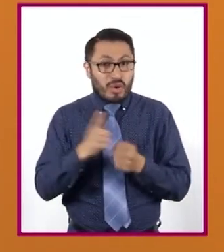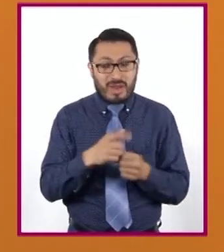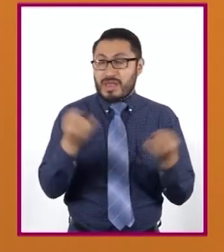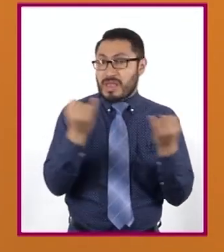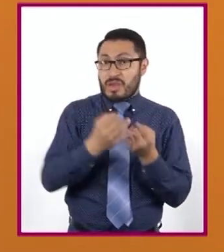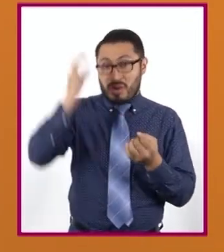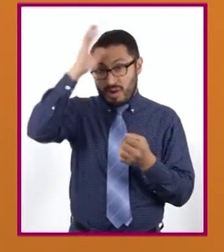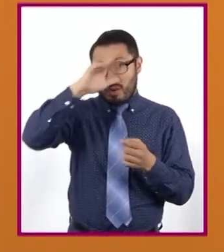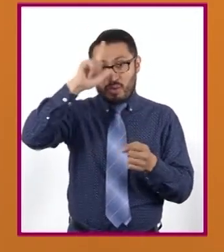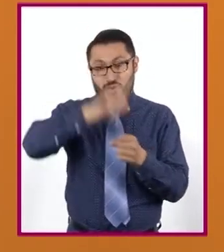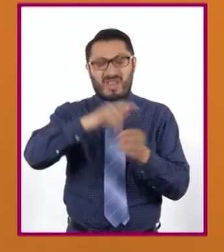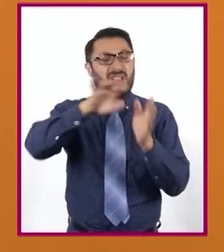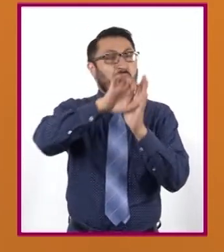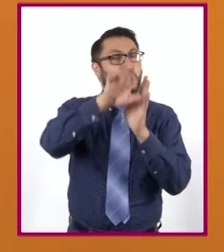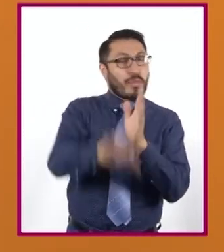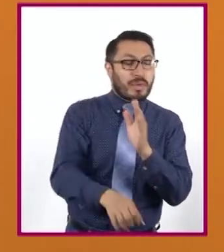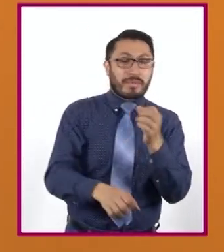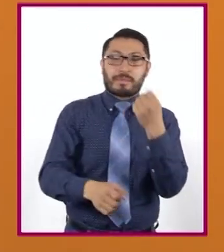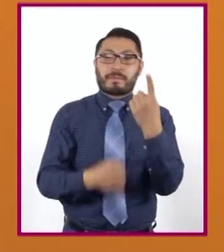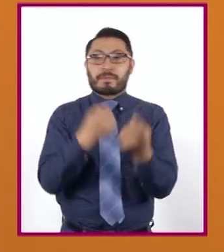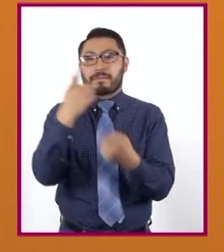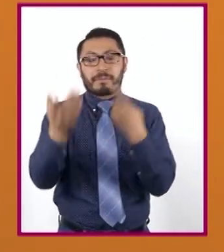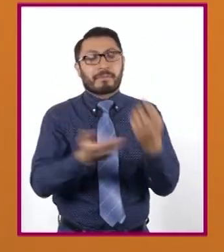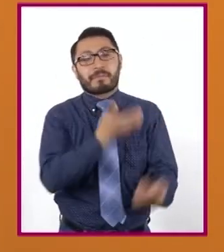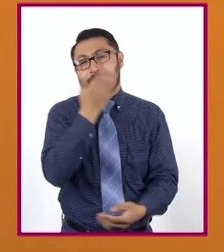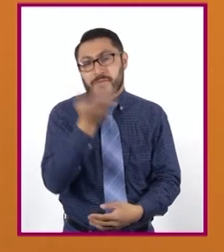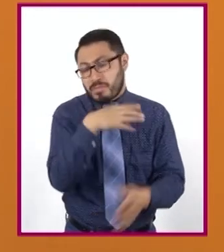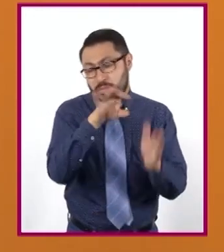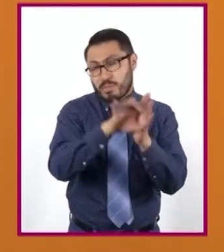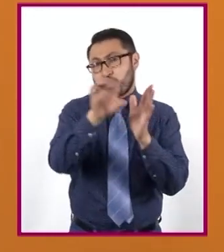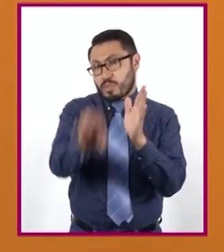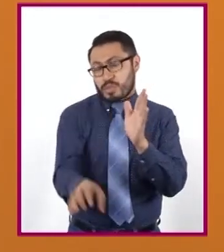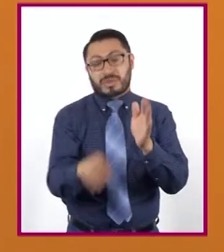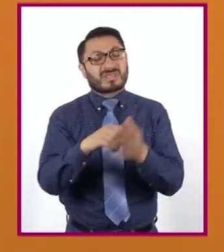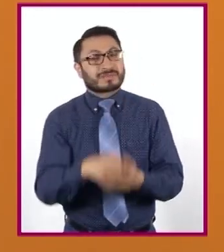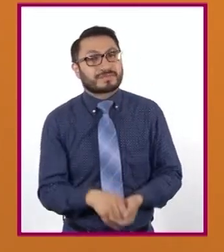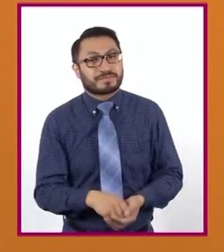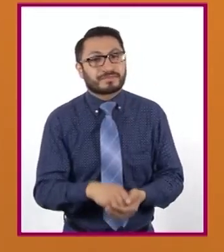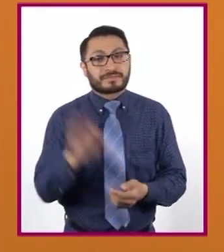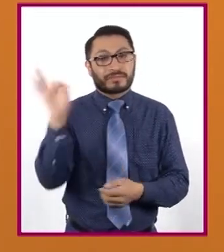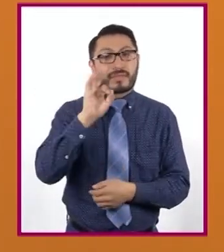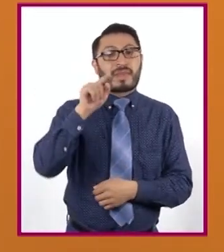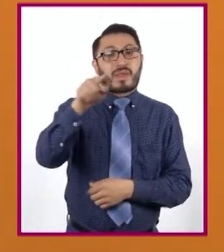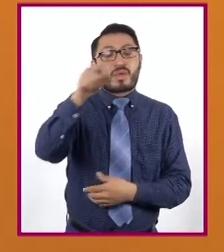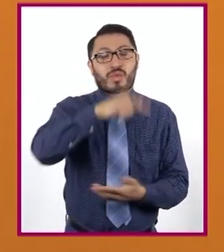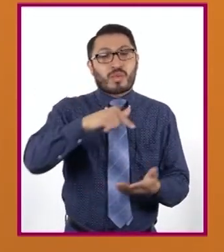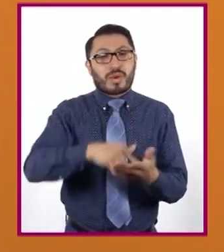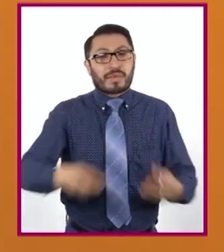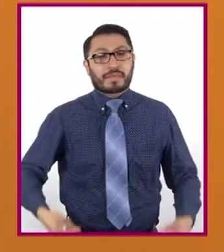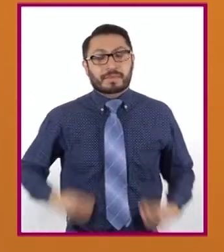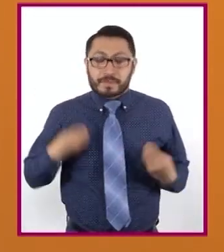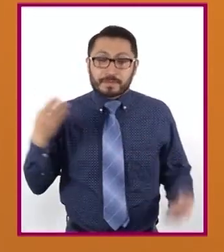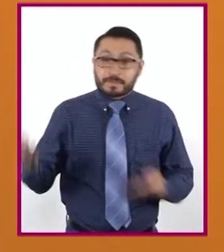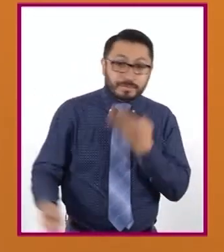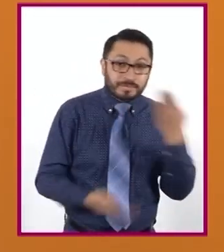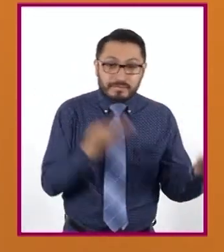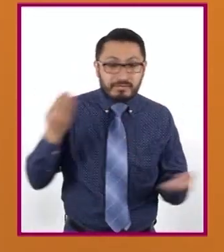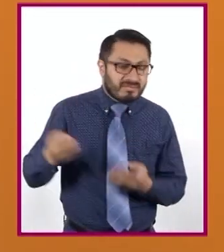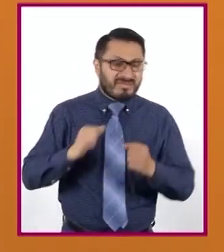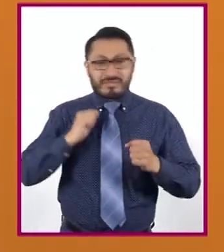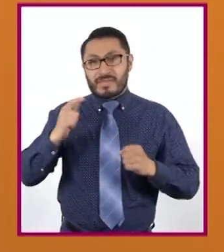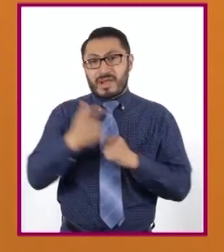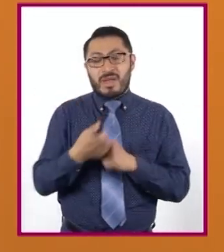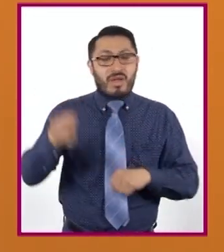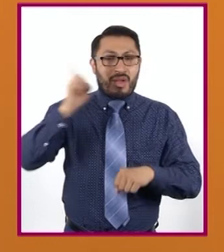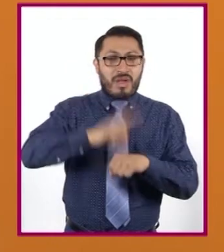culturales. Pensemos en algunas tradiciones. Por ejemplo, si en su localidad se realizan bailes o rituales los